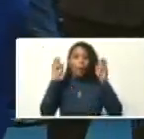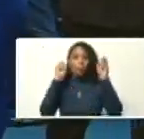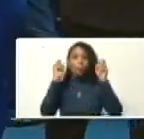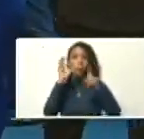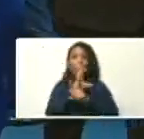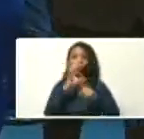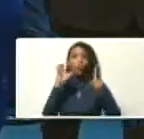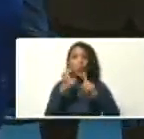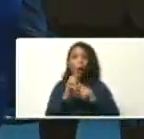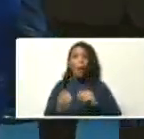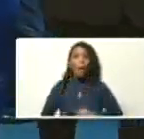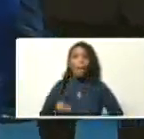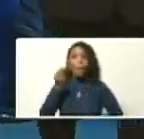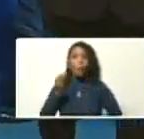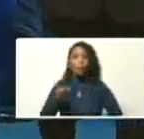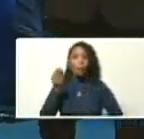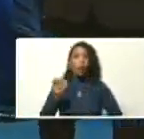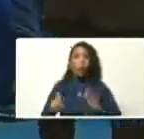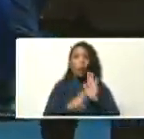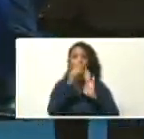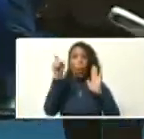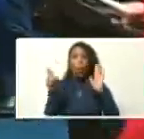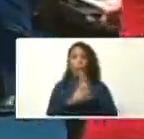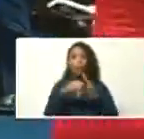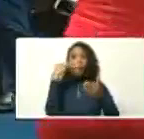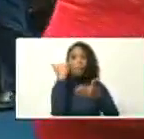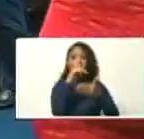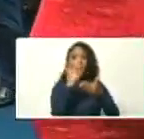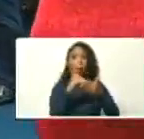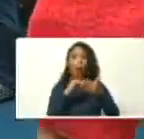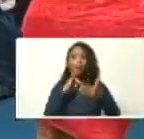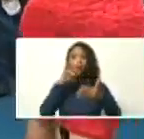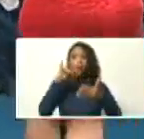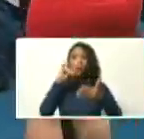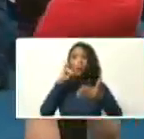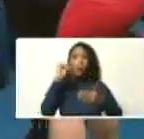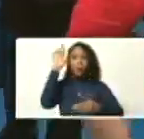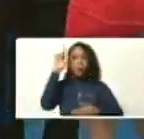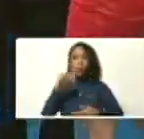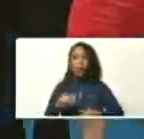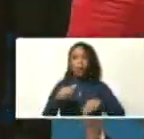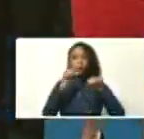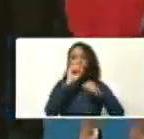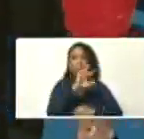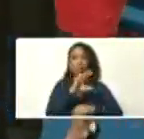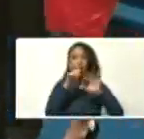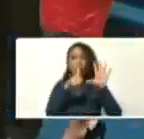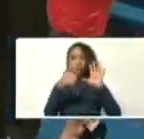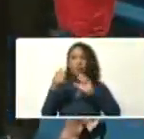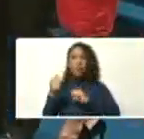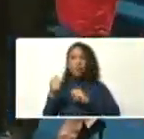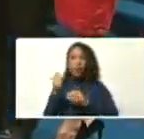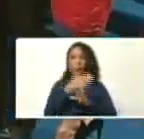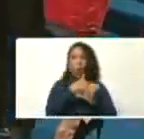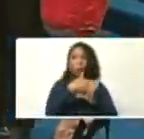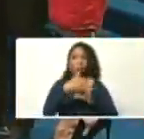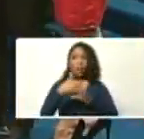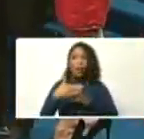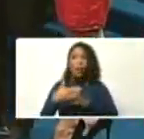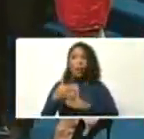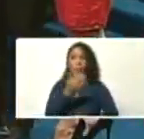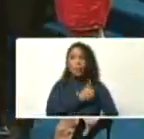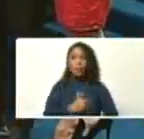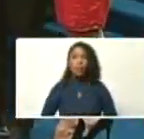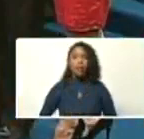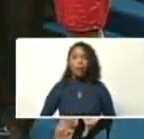cultural importante que completa esta agenda informativa del diario 360. Vemos allí entonces el compartir del presidente de la